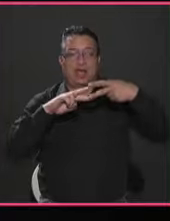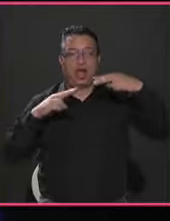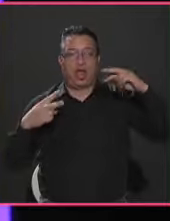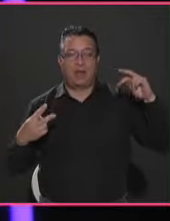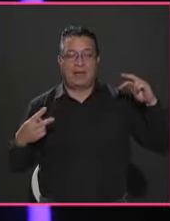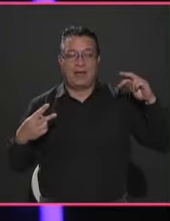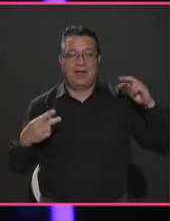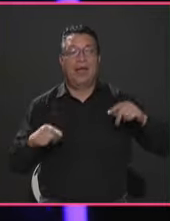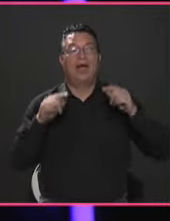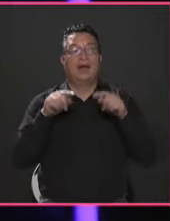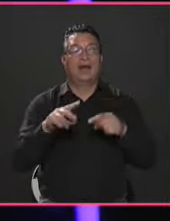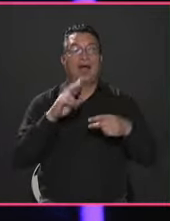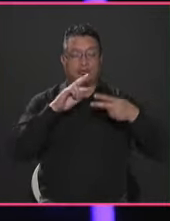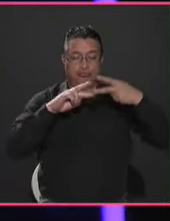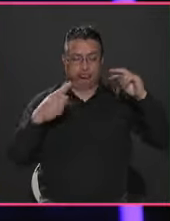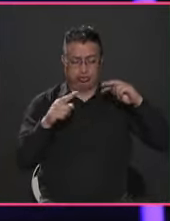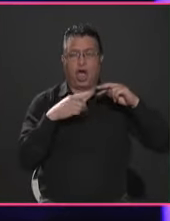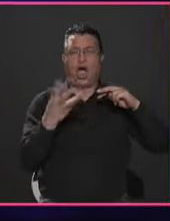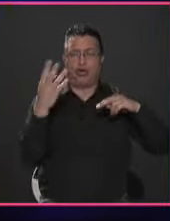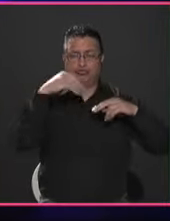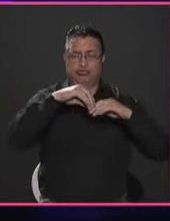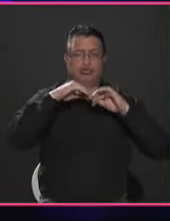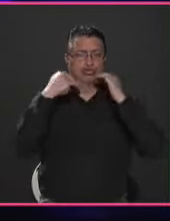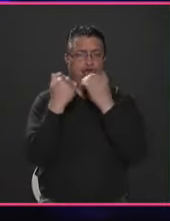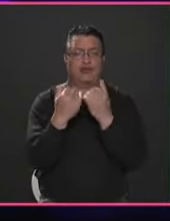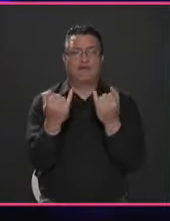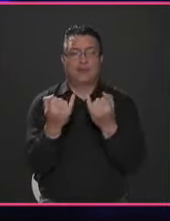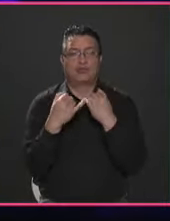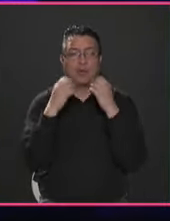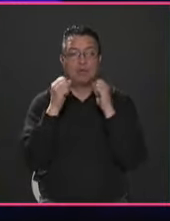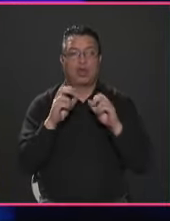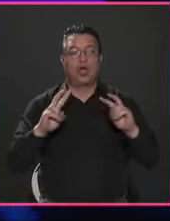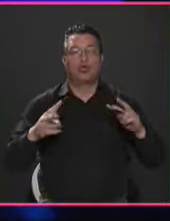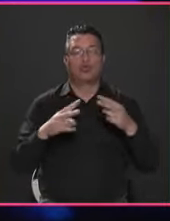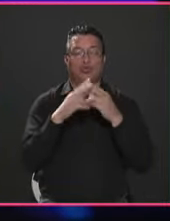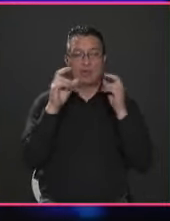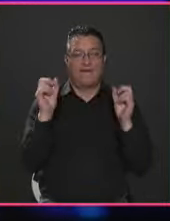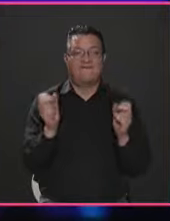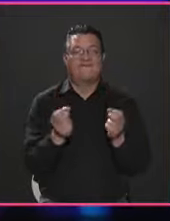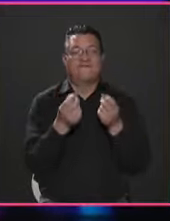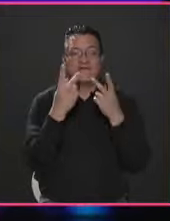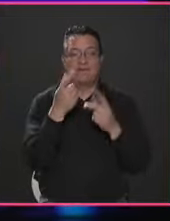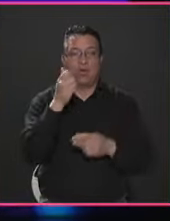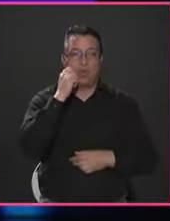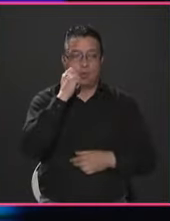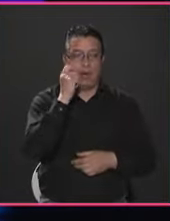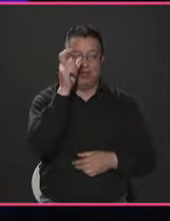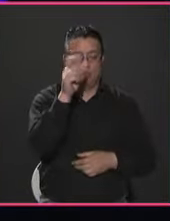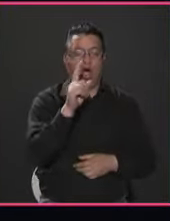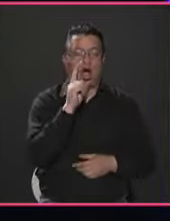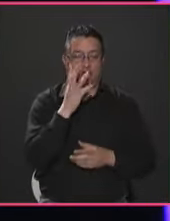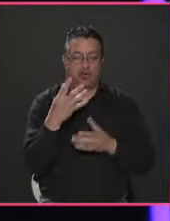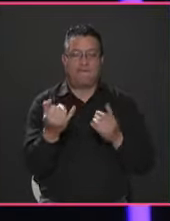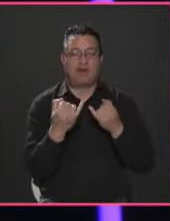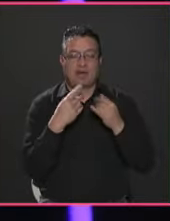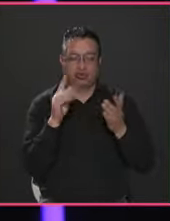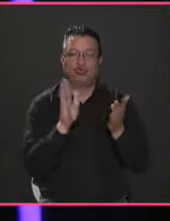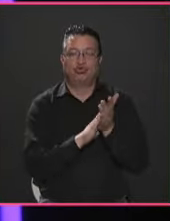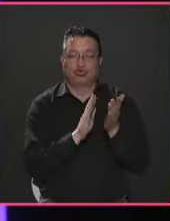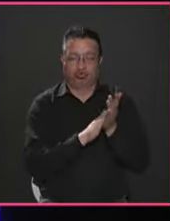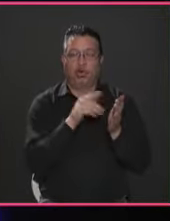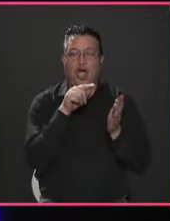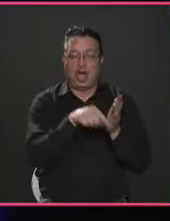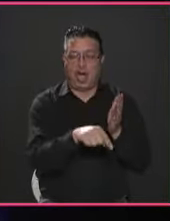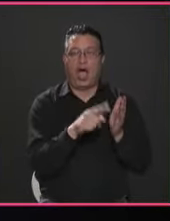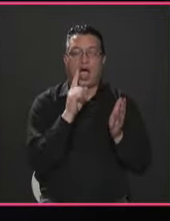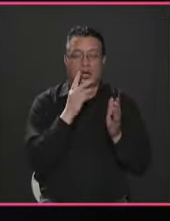genoma contiene toda la información que necesitamos para poder construir mantener vivo a un ser humano y esa información está